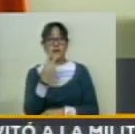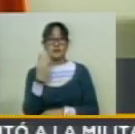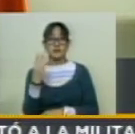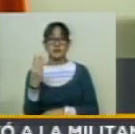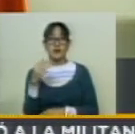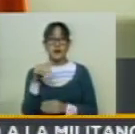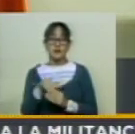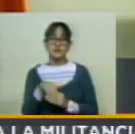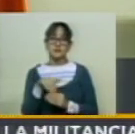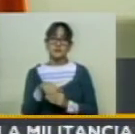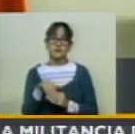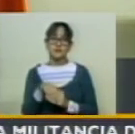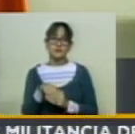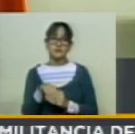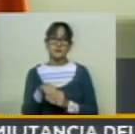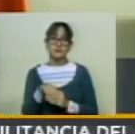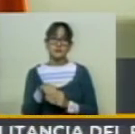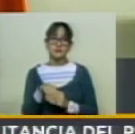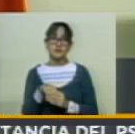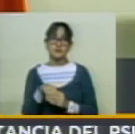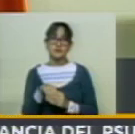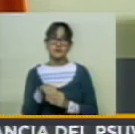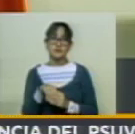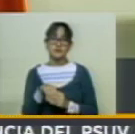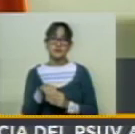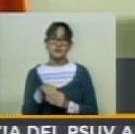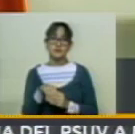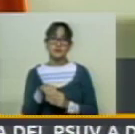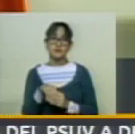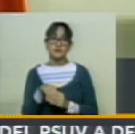23. Está en la ley. Eso